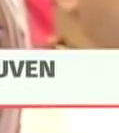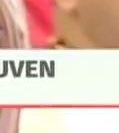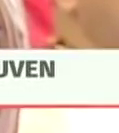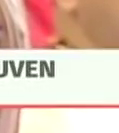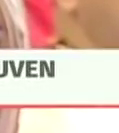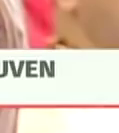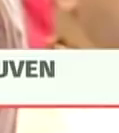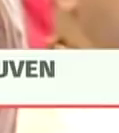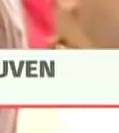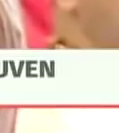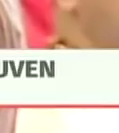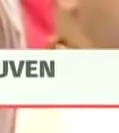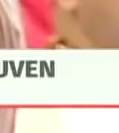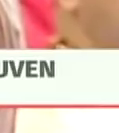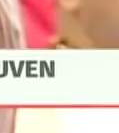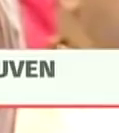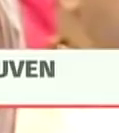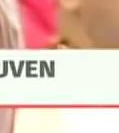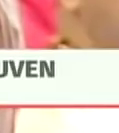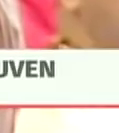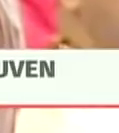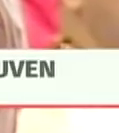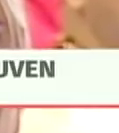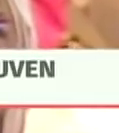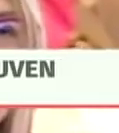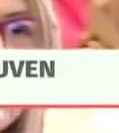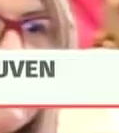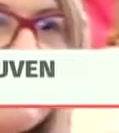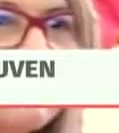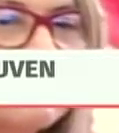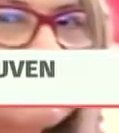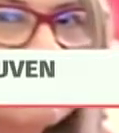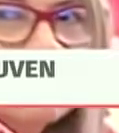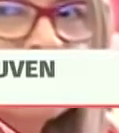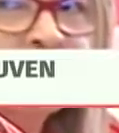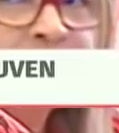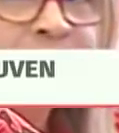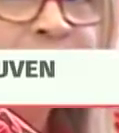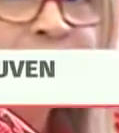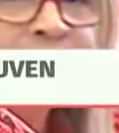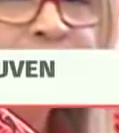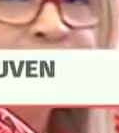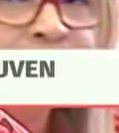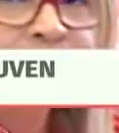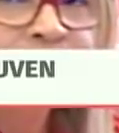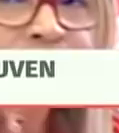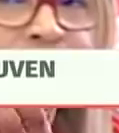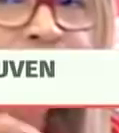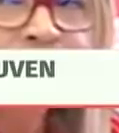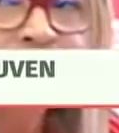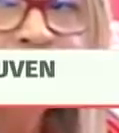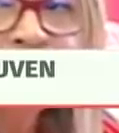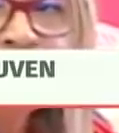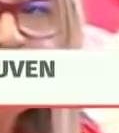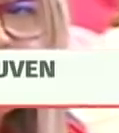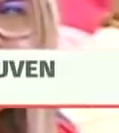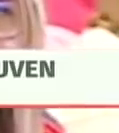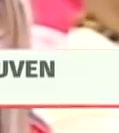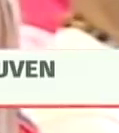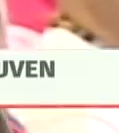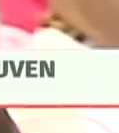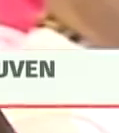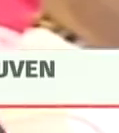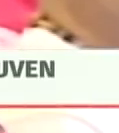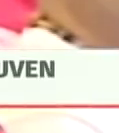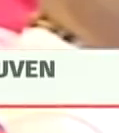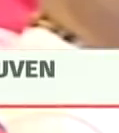guapora. A niña Chávez allá, naca ni a joyotun, terren, terren.